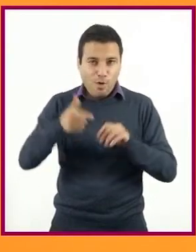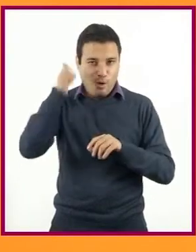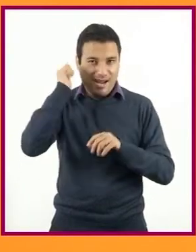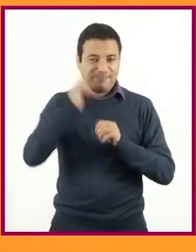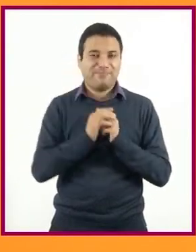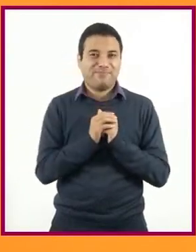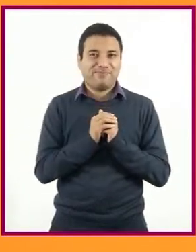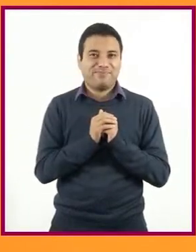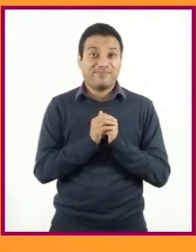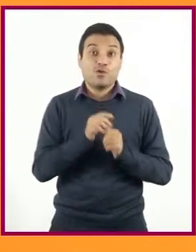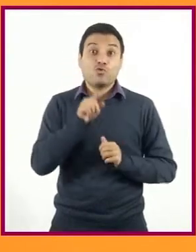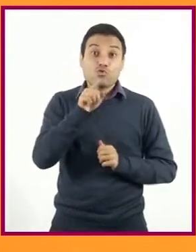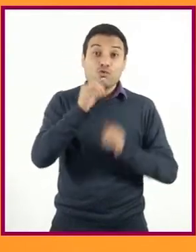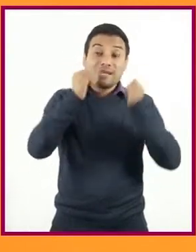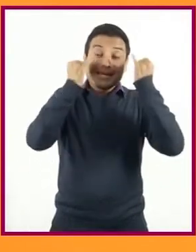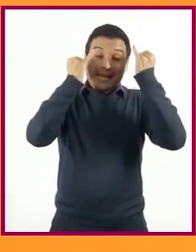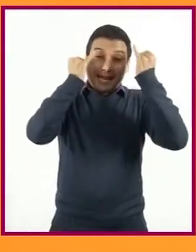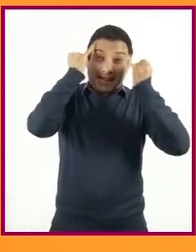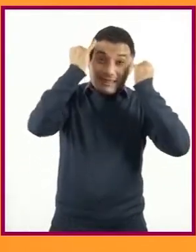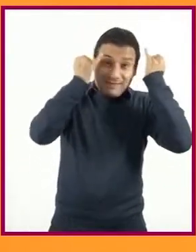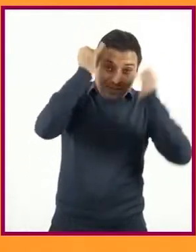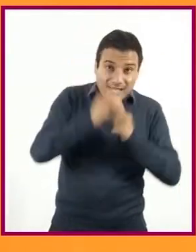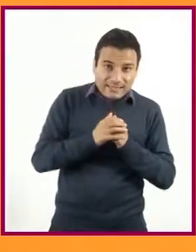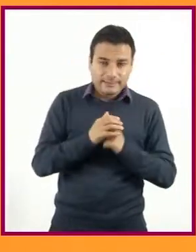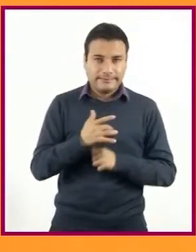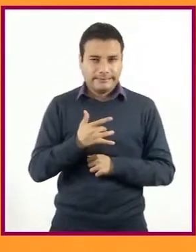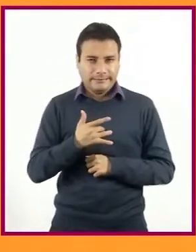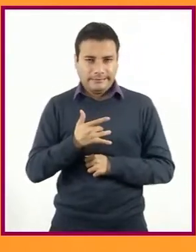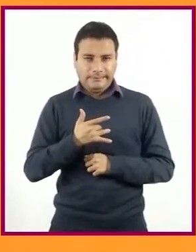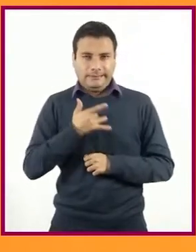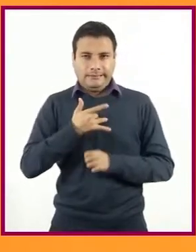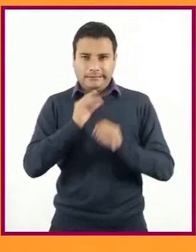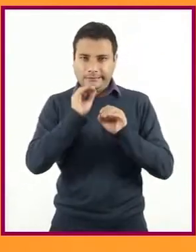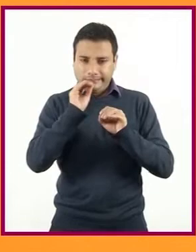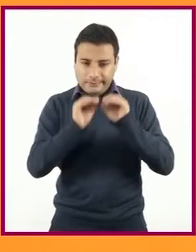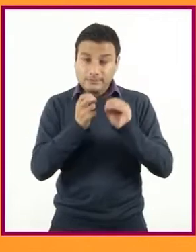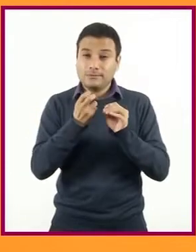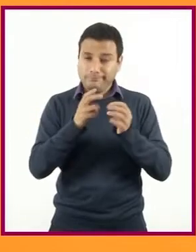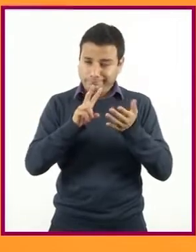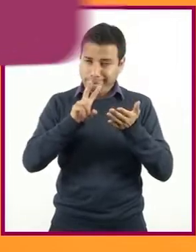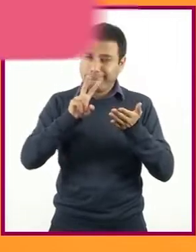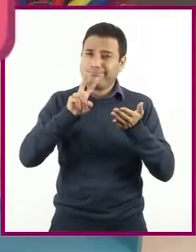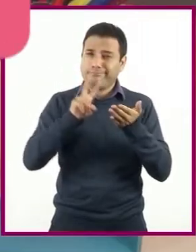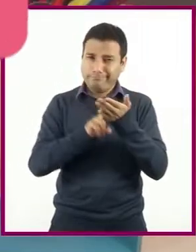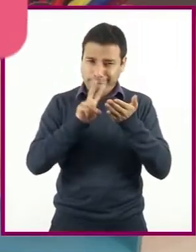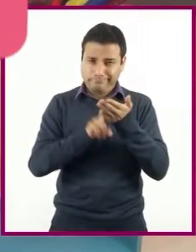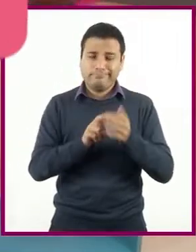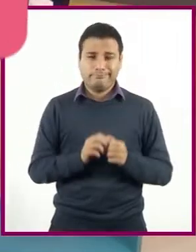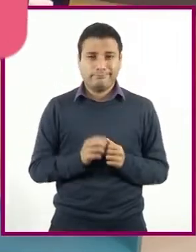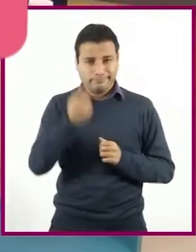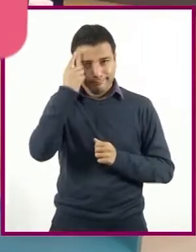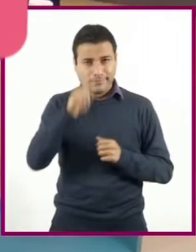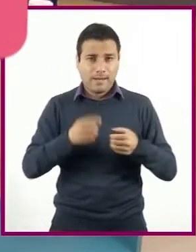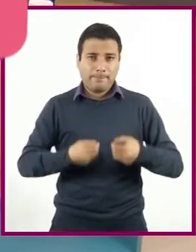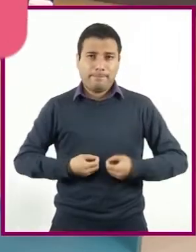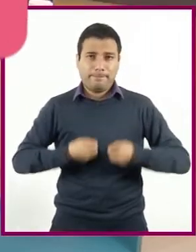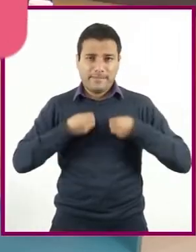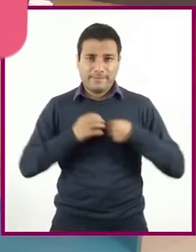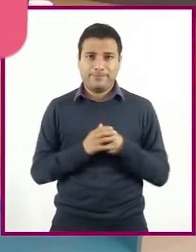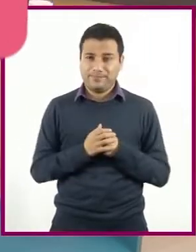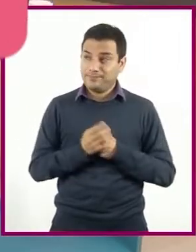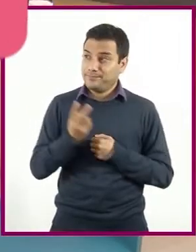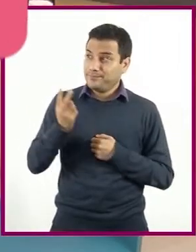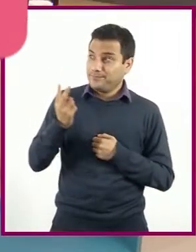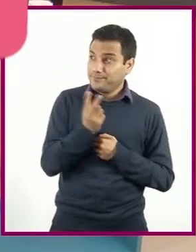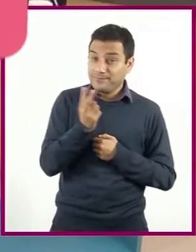Porque su creatividad, su imaginación y su sensibilidad son muy importantes y fundamentales para la vida. Nosotros somos Rodolfo